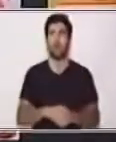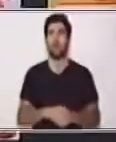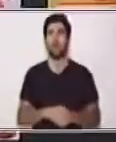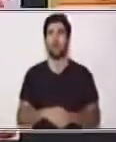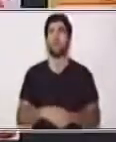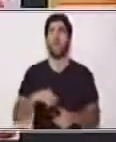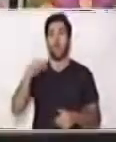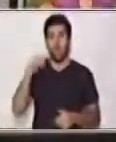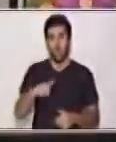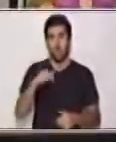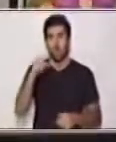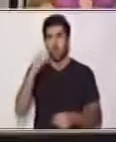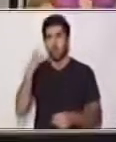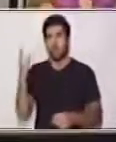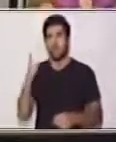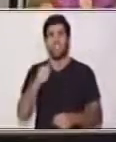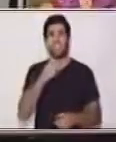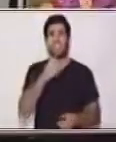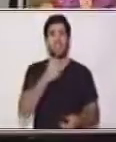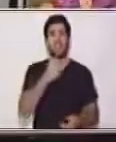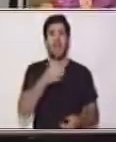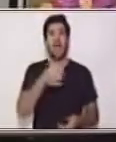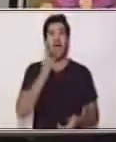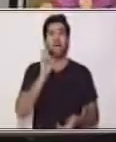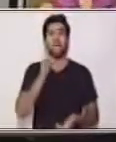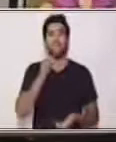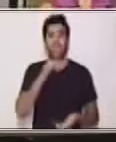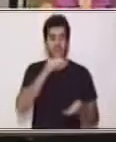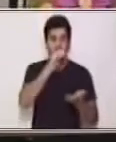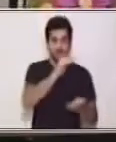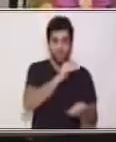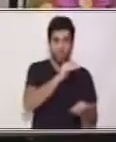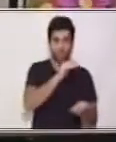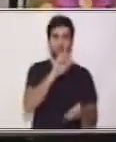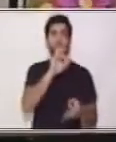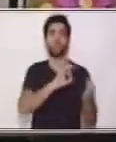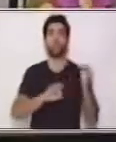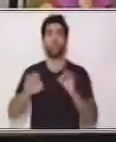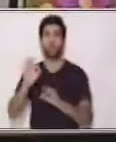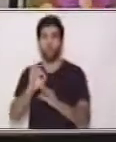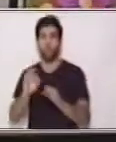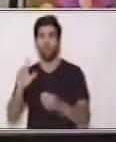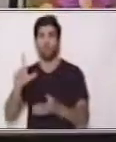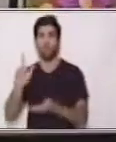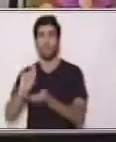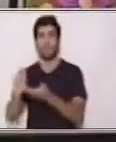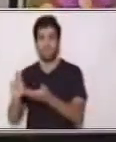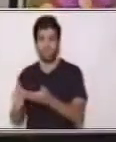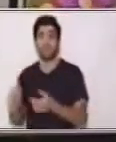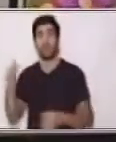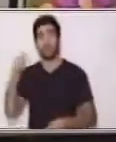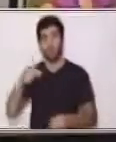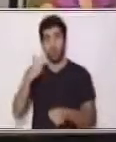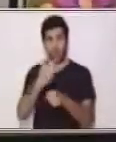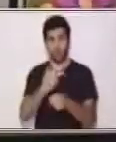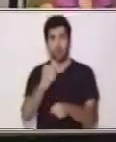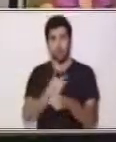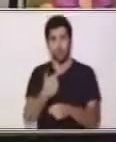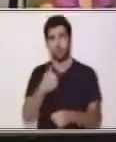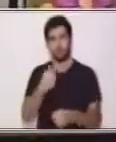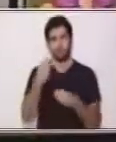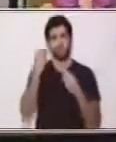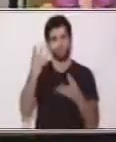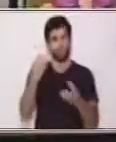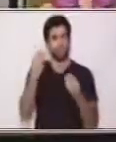el café y un lápiz. Quiero contarte algo. Fíjate que Guatemala es un país rico en producción, como te lo he